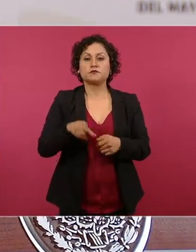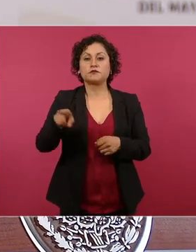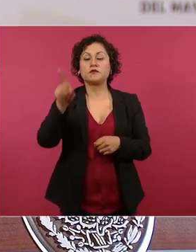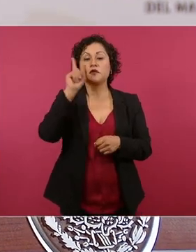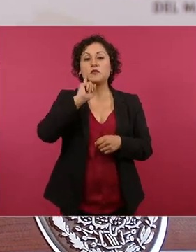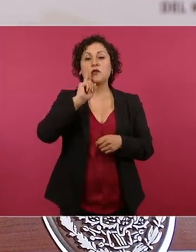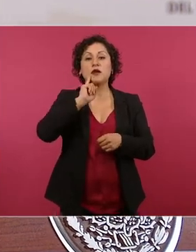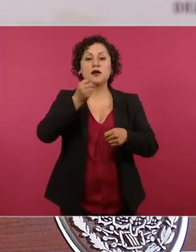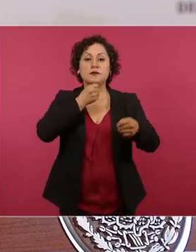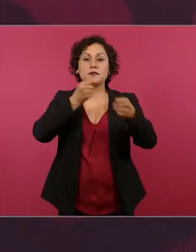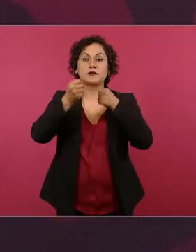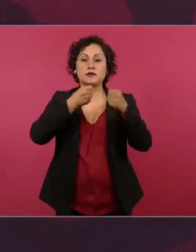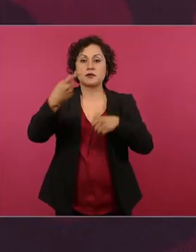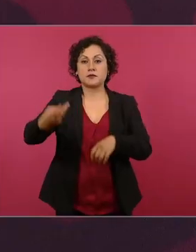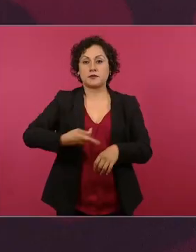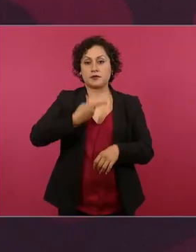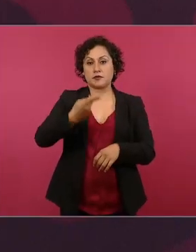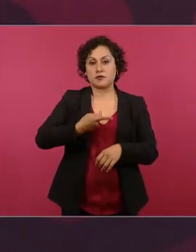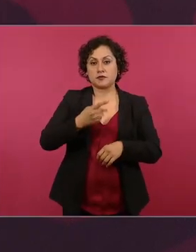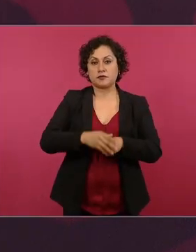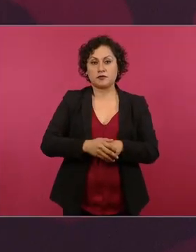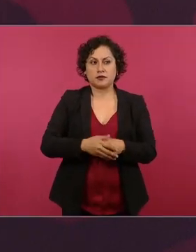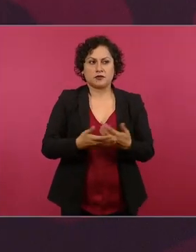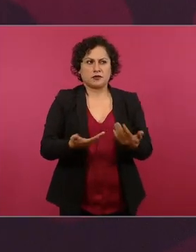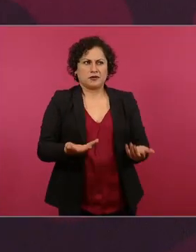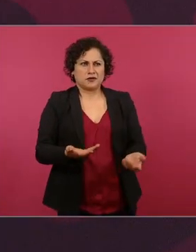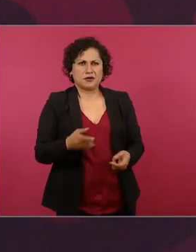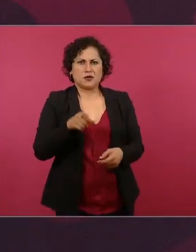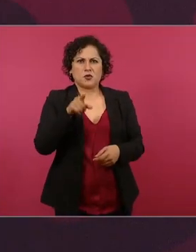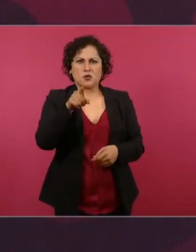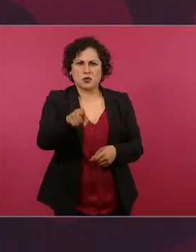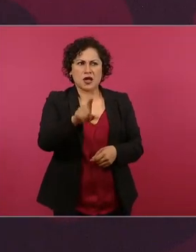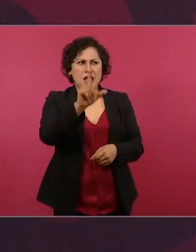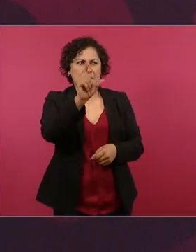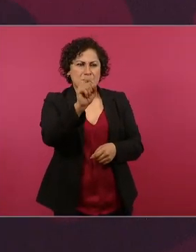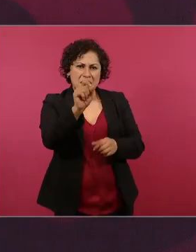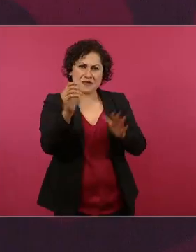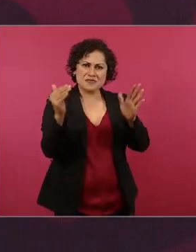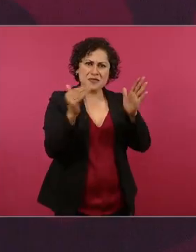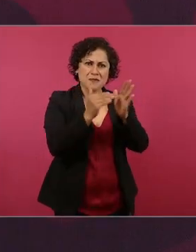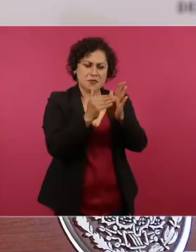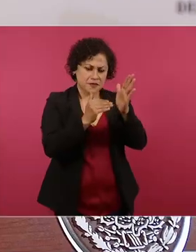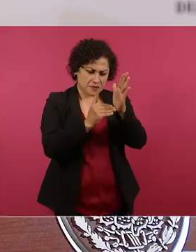periodista, es que usted está pidiendo 20 mil millones de dólares al año,